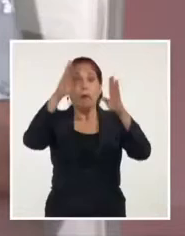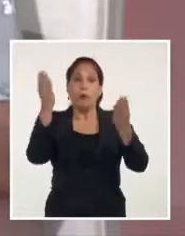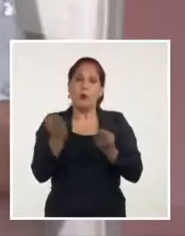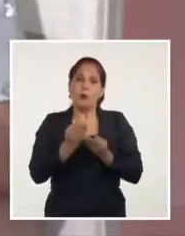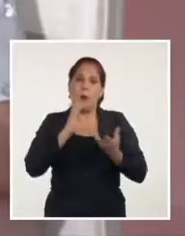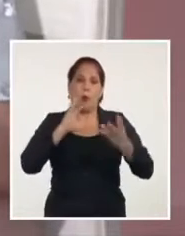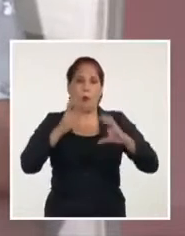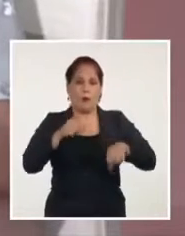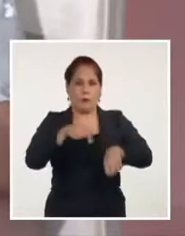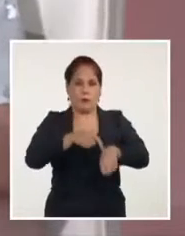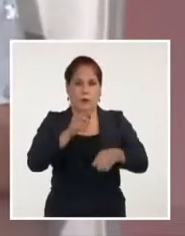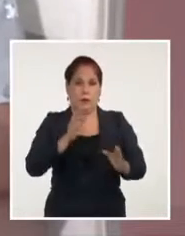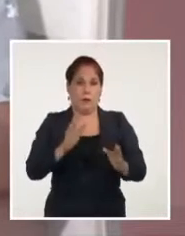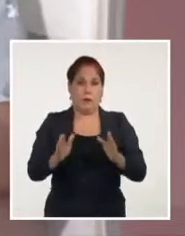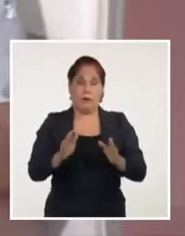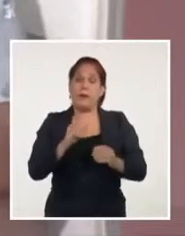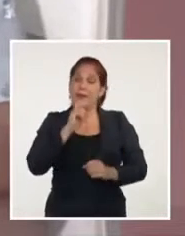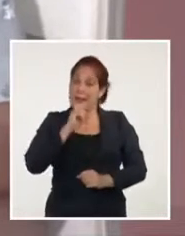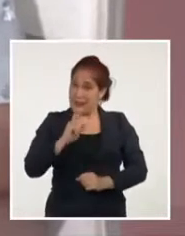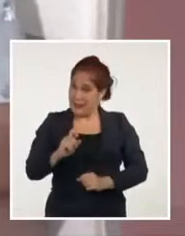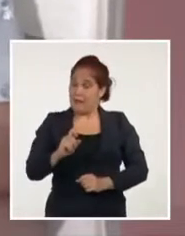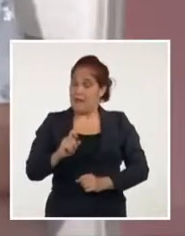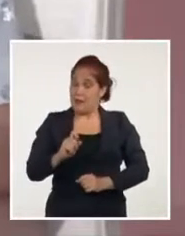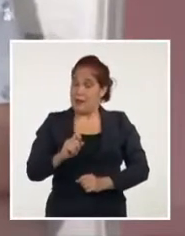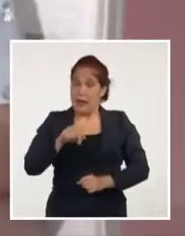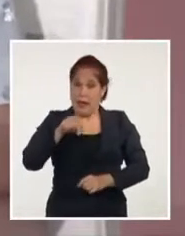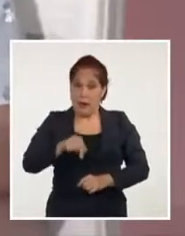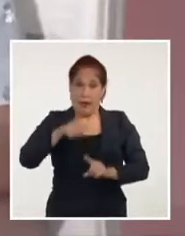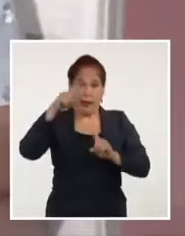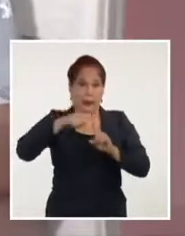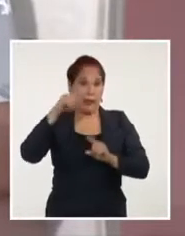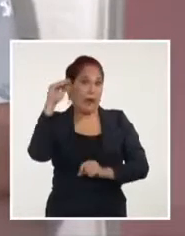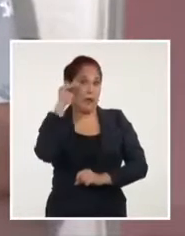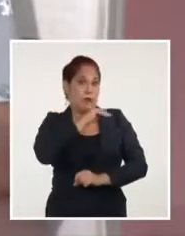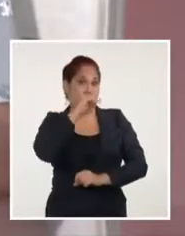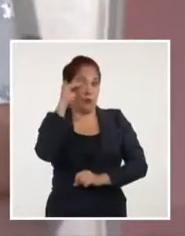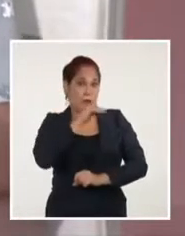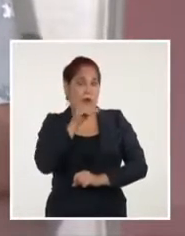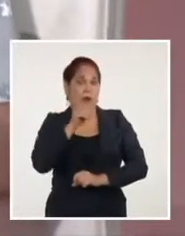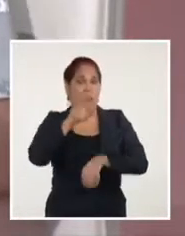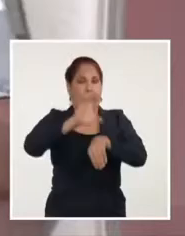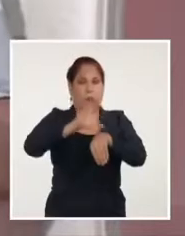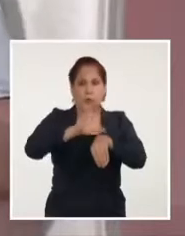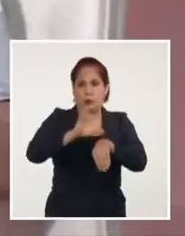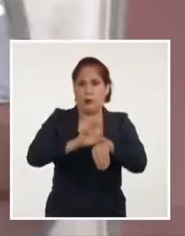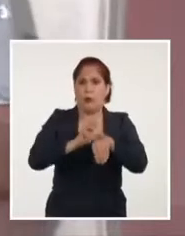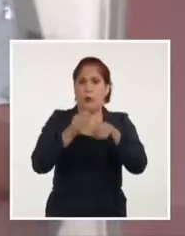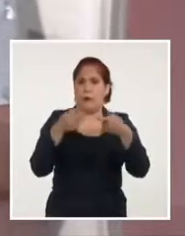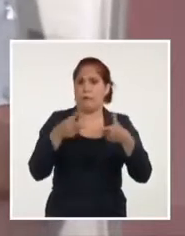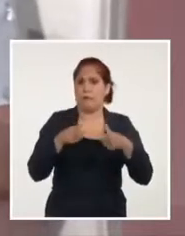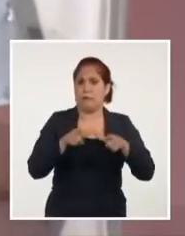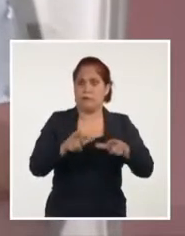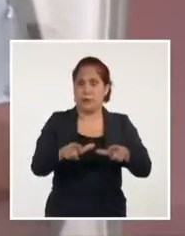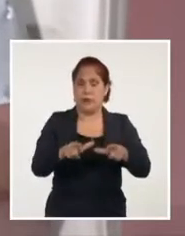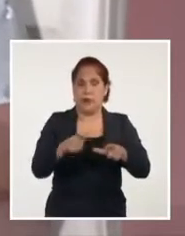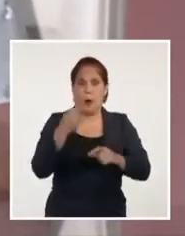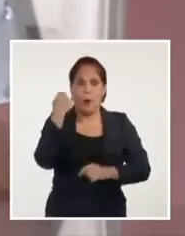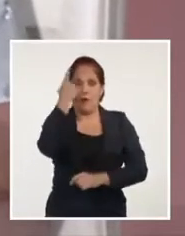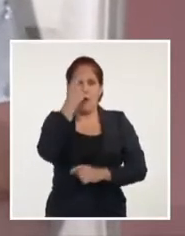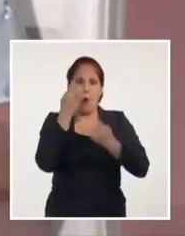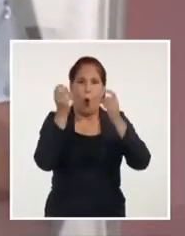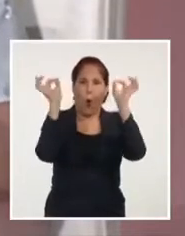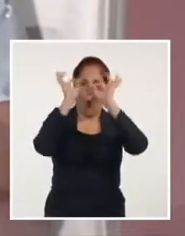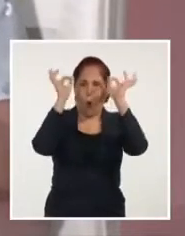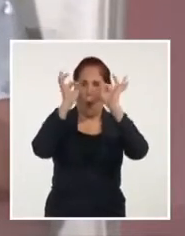que es un mundo extremadamente visual, que es un mundo que está, hay que decirlo sin exageraciones, dominado